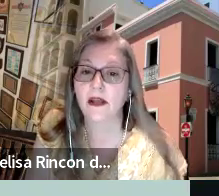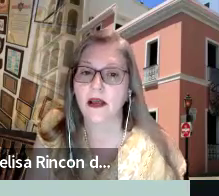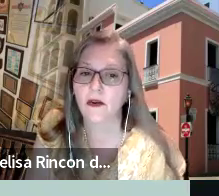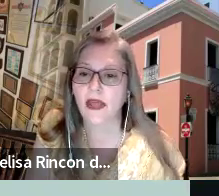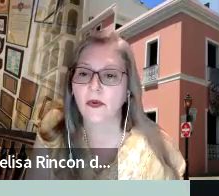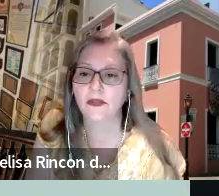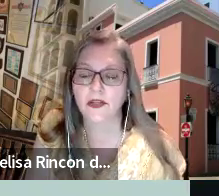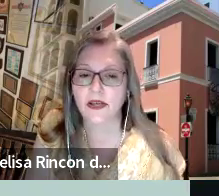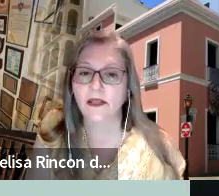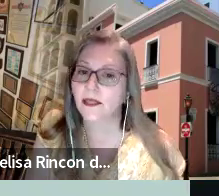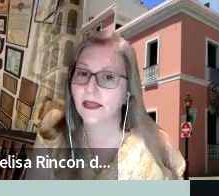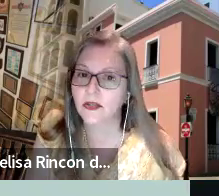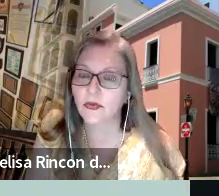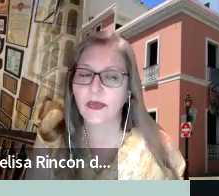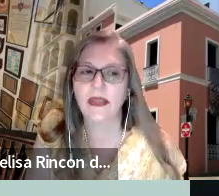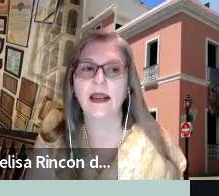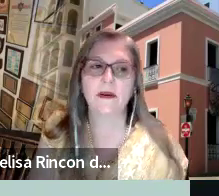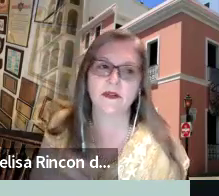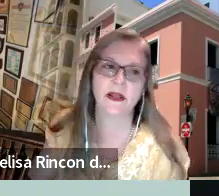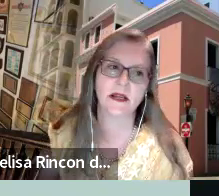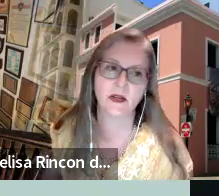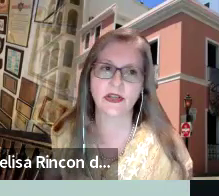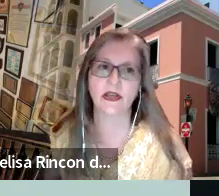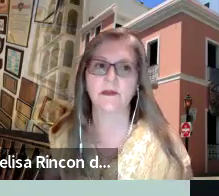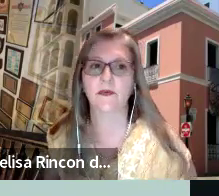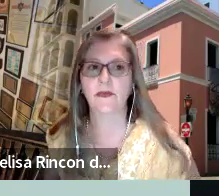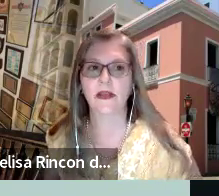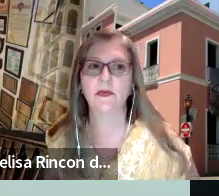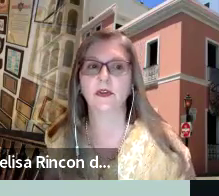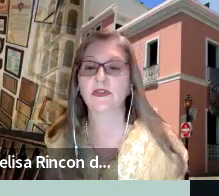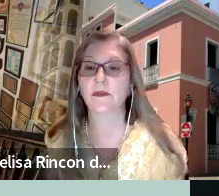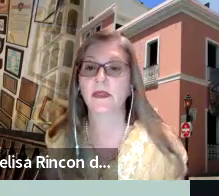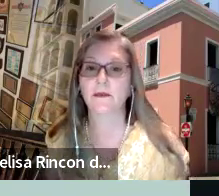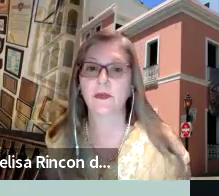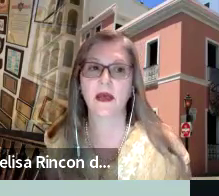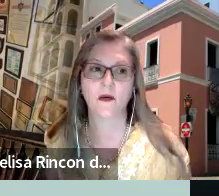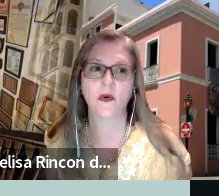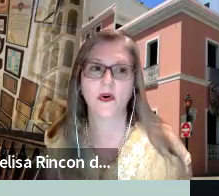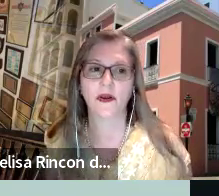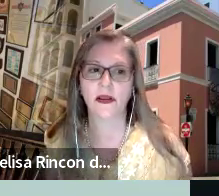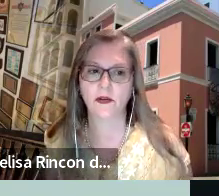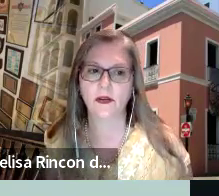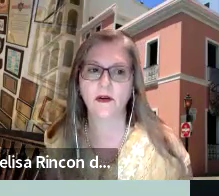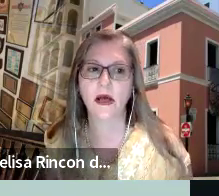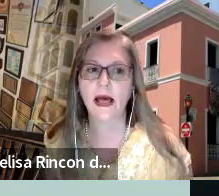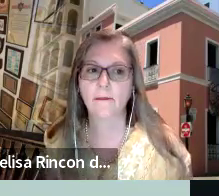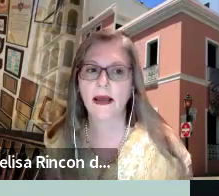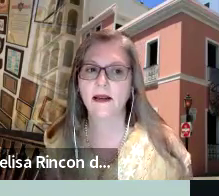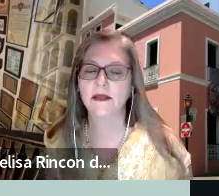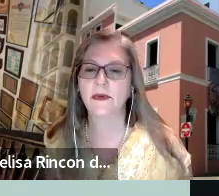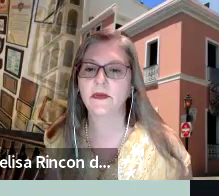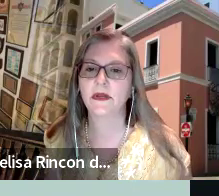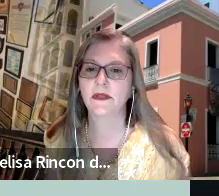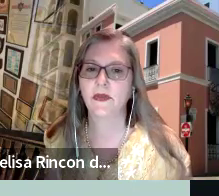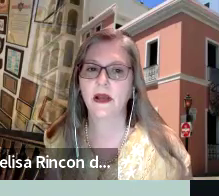de indicarlo en nuestro chat de Zoom y las personas que nos siguen por Facebook nos deben de enviar un correo electrónico